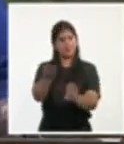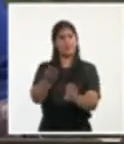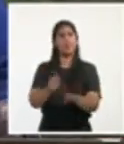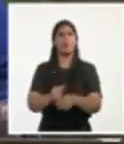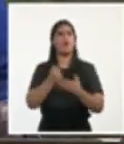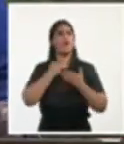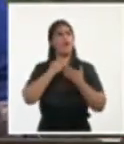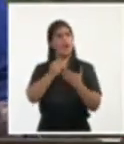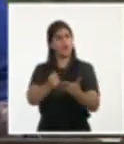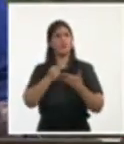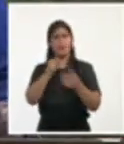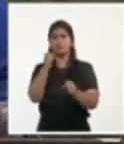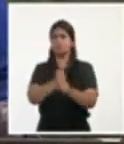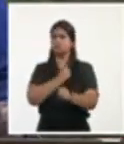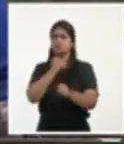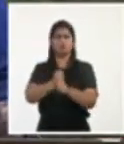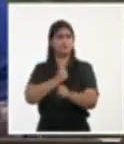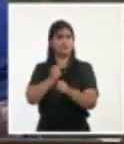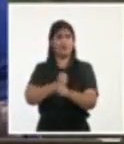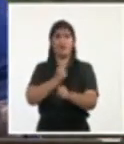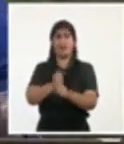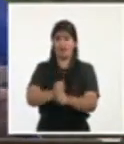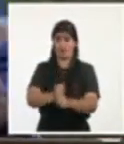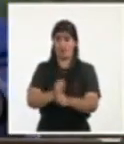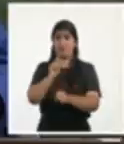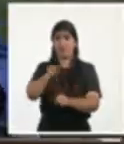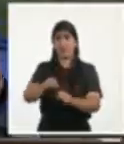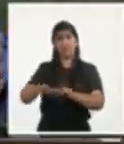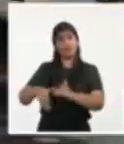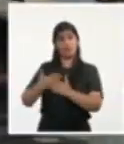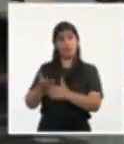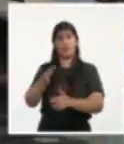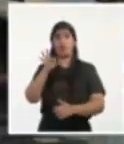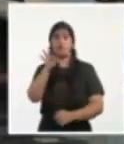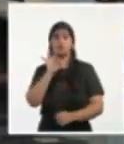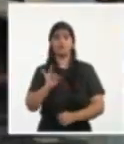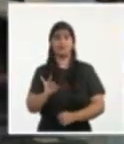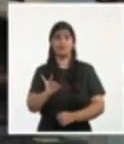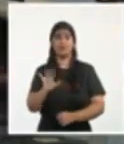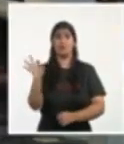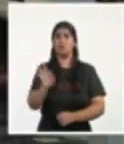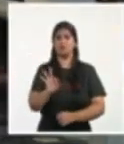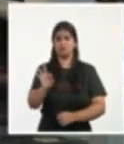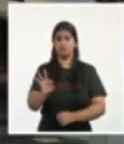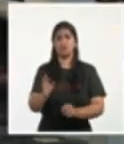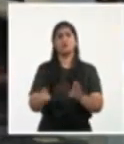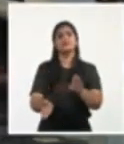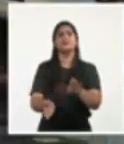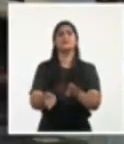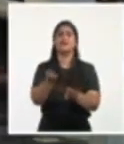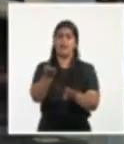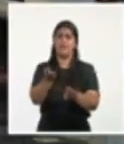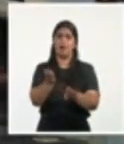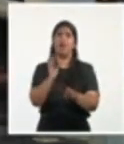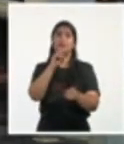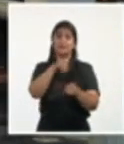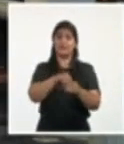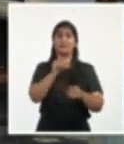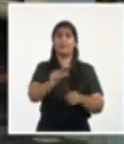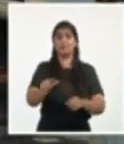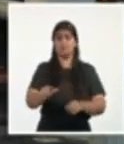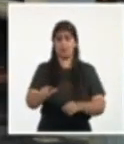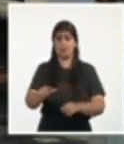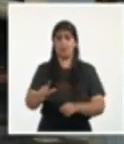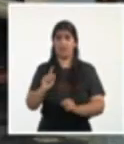del 93%. Ahora en estos días ese indicador anda por el 87% como parte del incremento que hemos tenido en medio